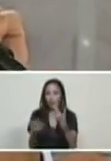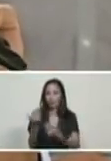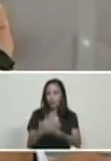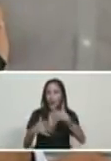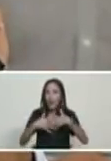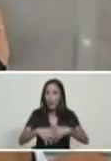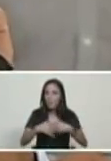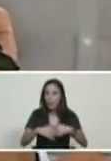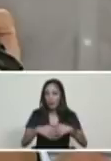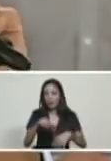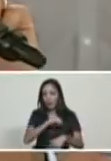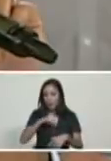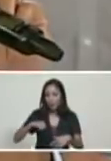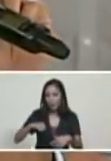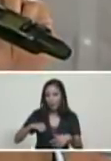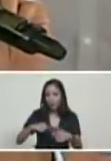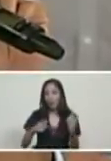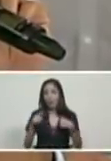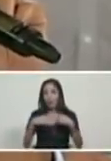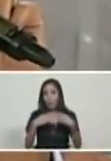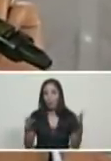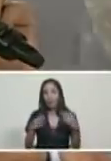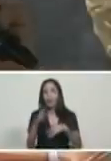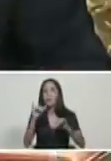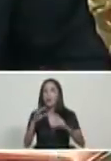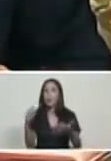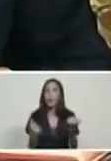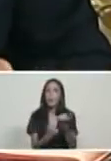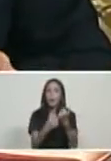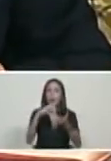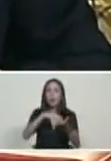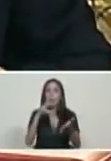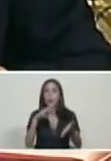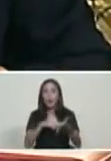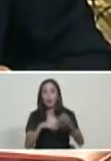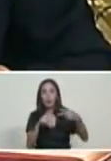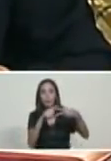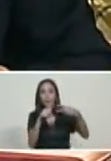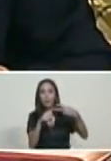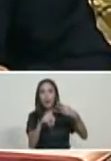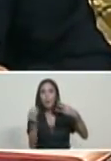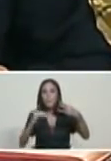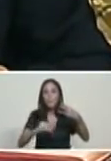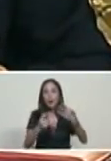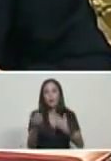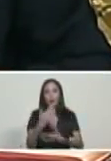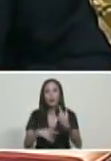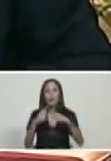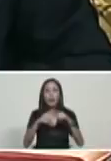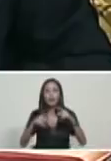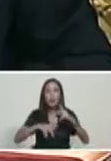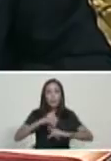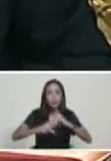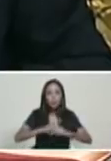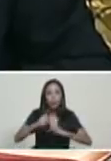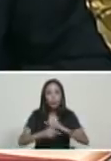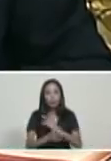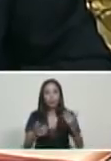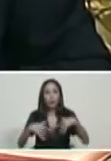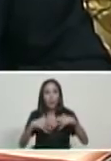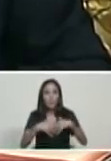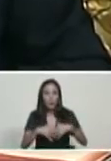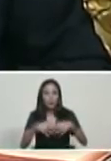de estos estados en el estado Miranda. Tres, buscar proveedores de materia prima distinto a los que tienen las empresas